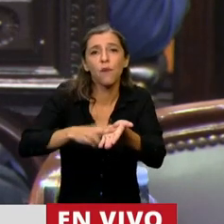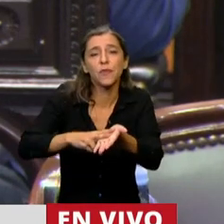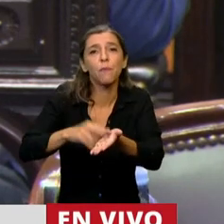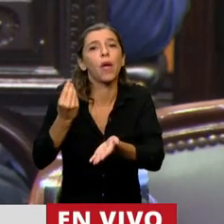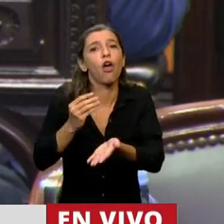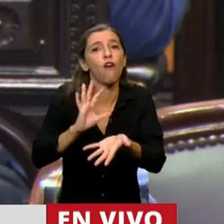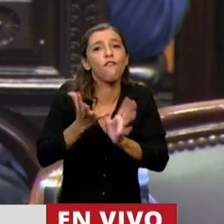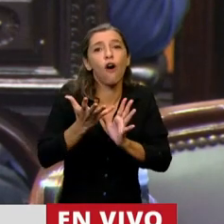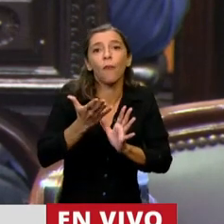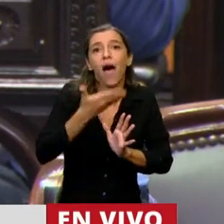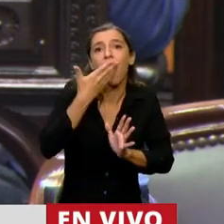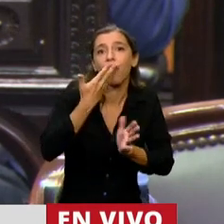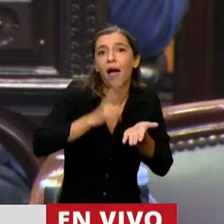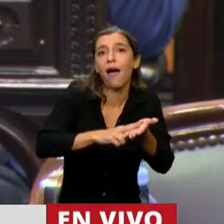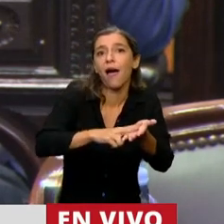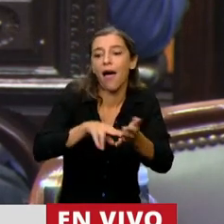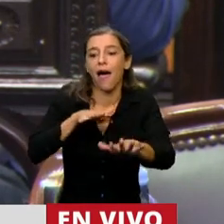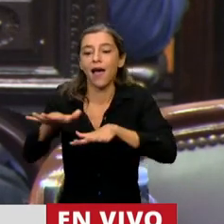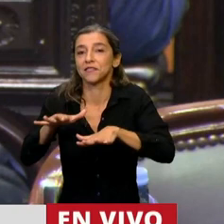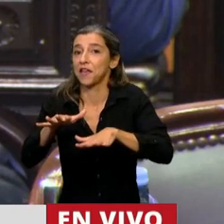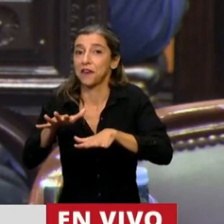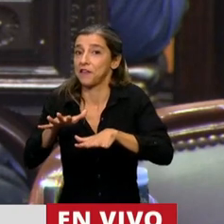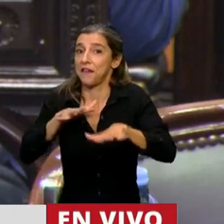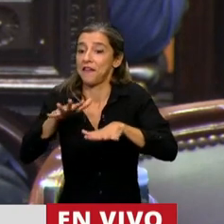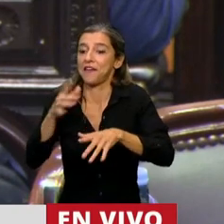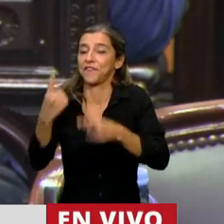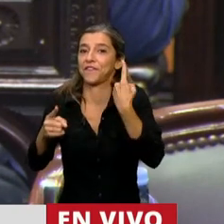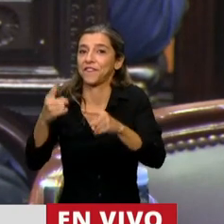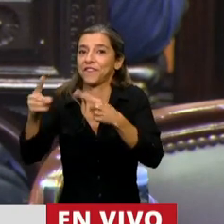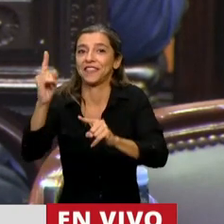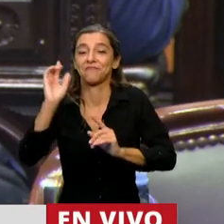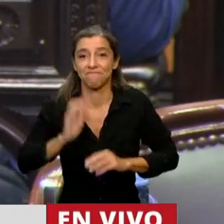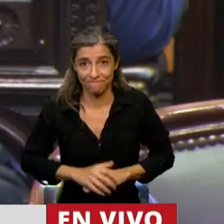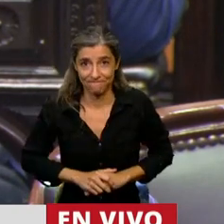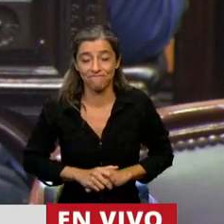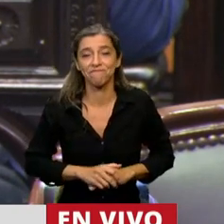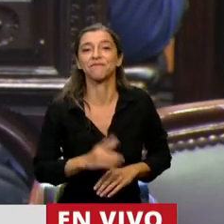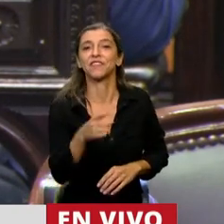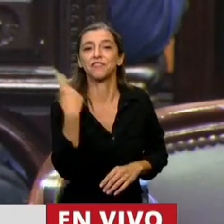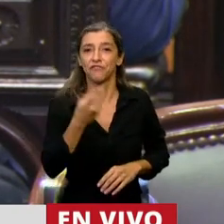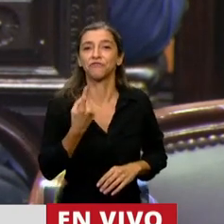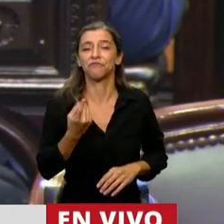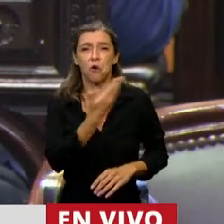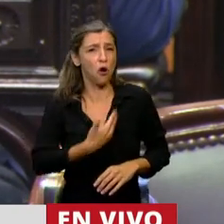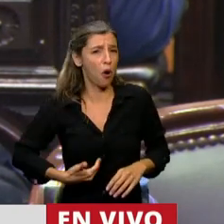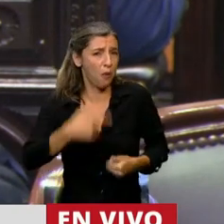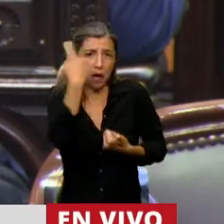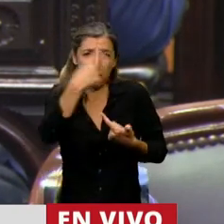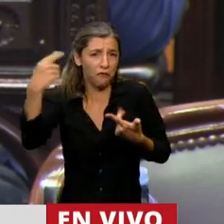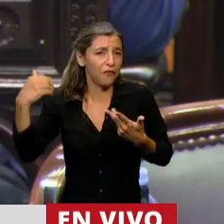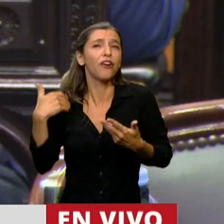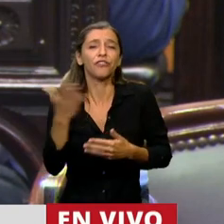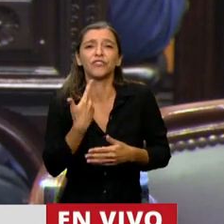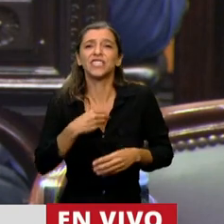La política argentina está en deuda en eso, con cualquiera de los gobiernos. Por